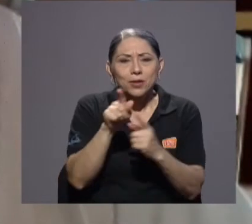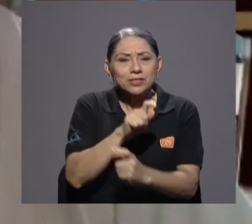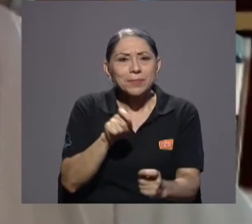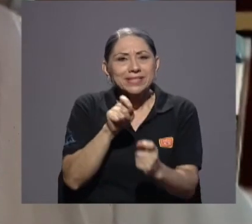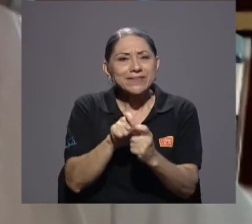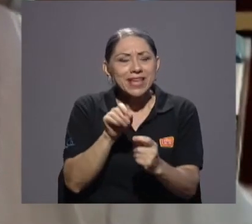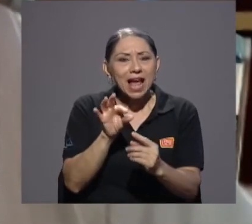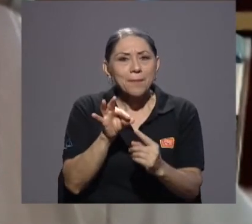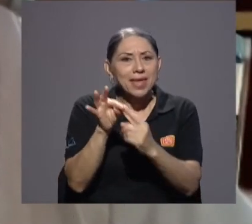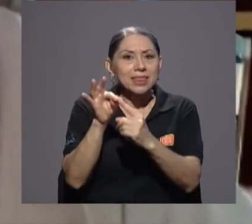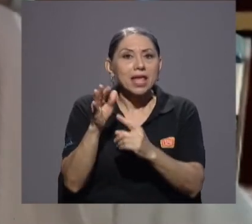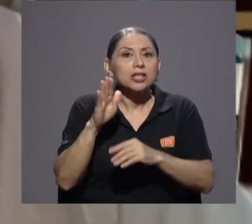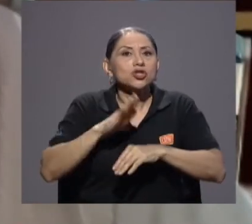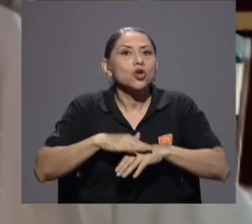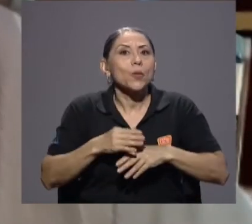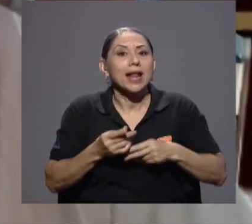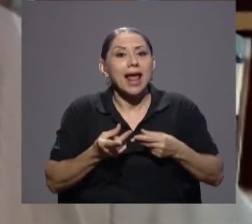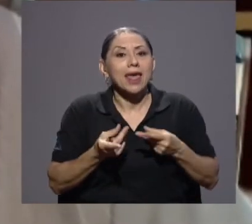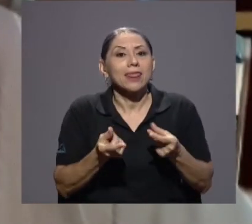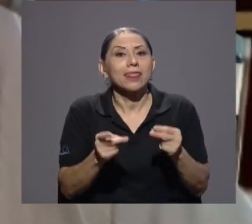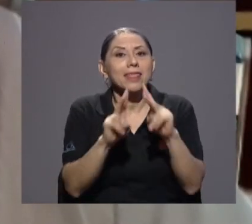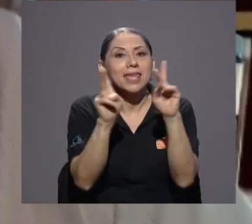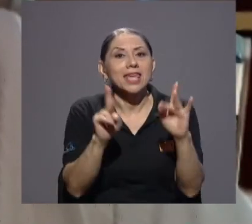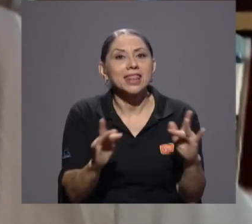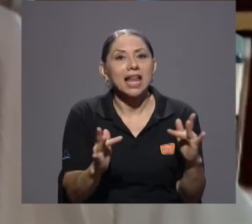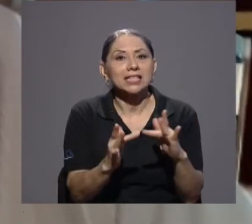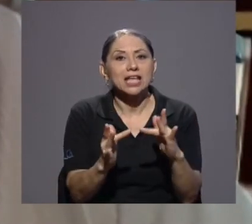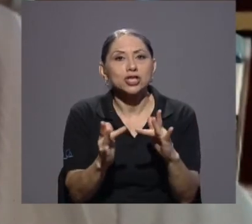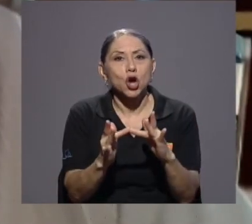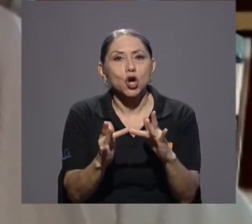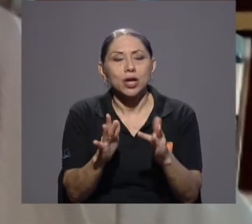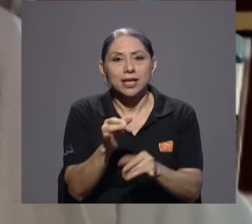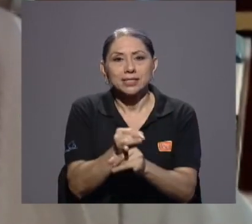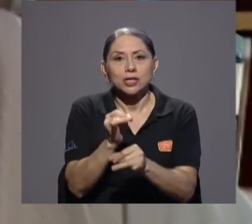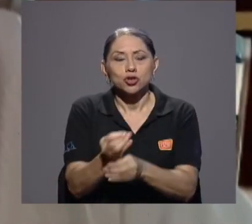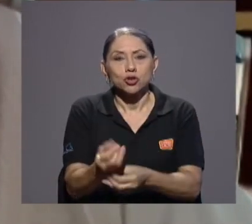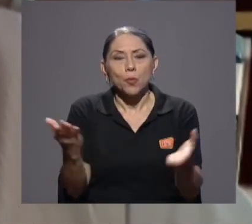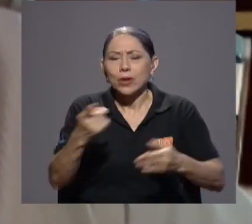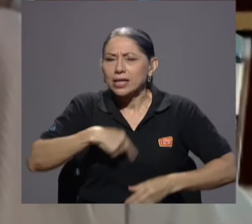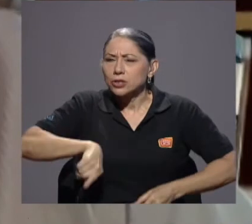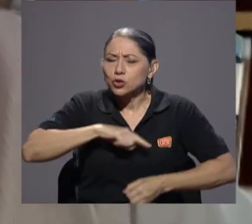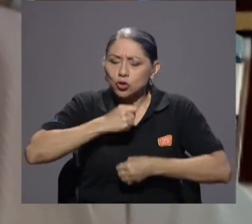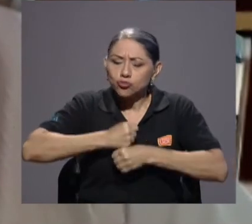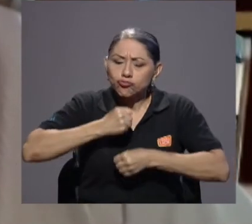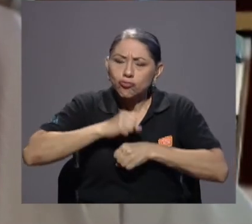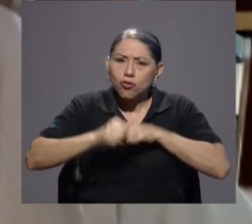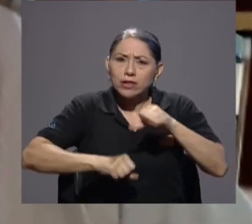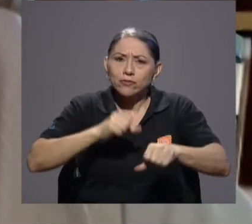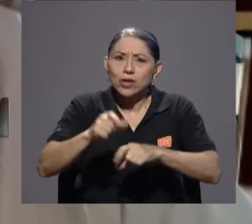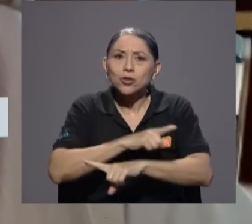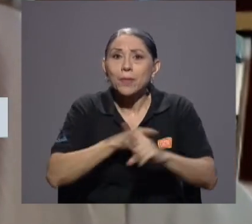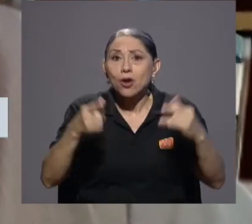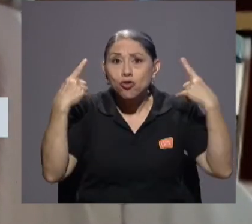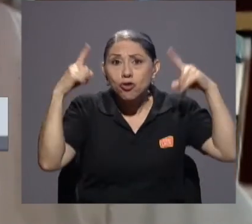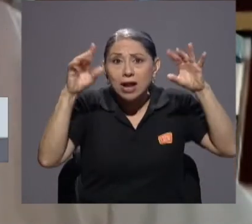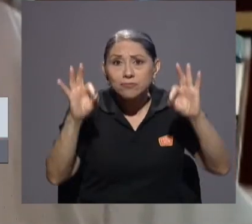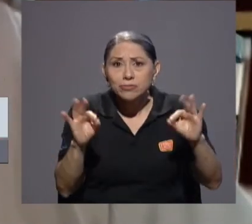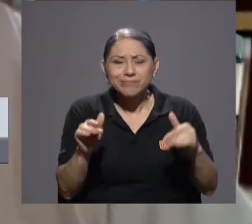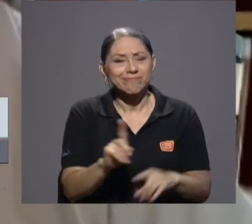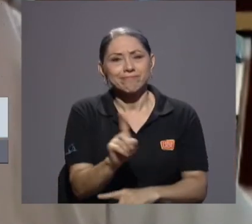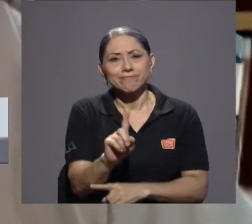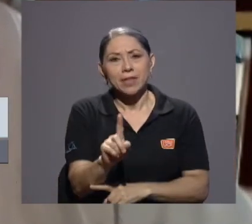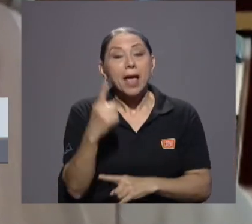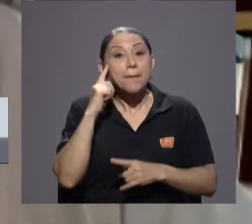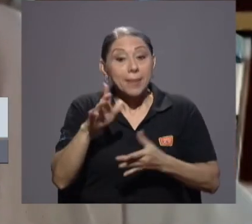la digitalización a través de los trámites en las instituciones públicas. Hemos hecho un esfuerzo muy importante, pero todavía no llegamos a la meta. Para el trámite